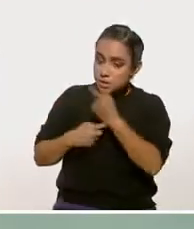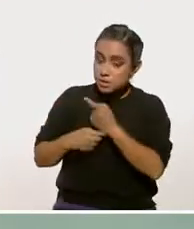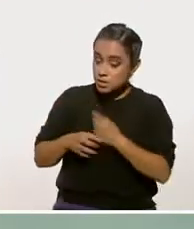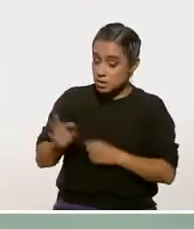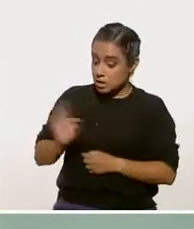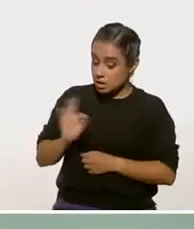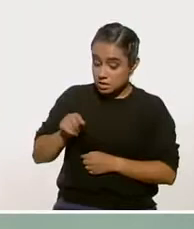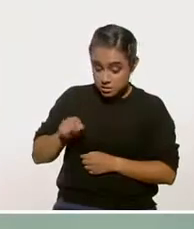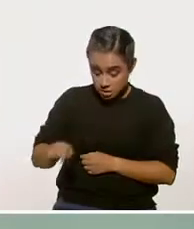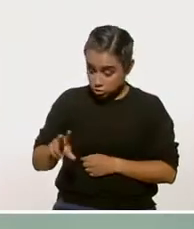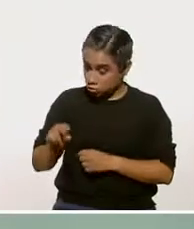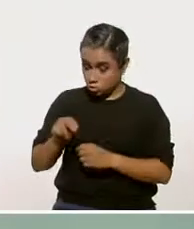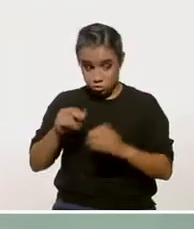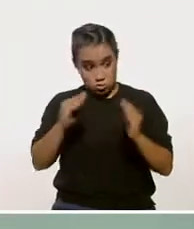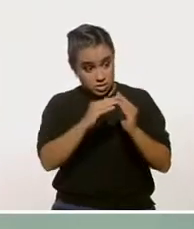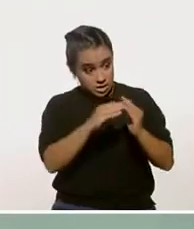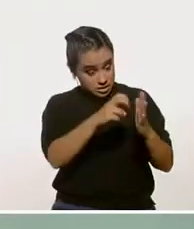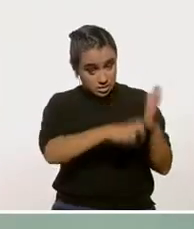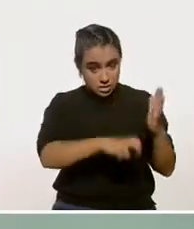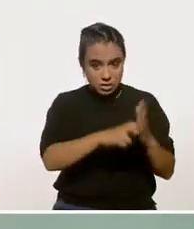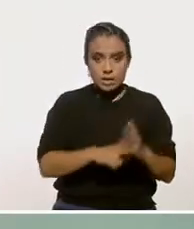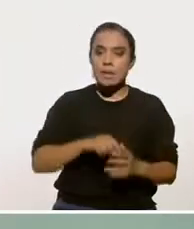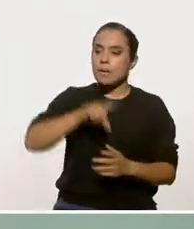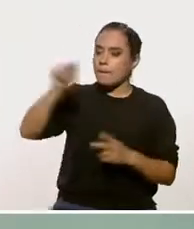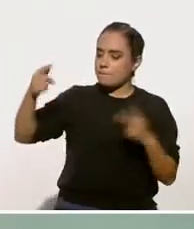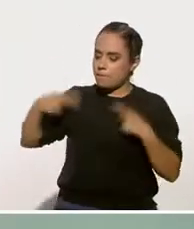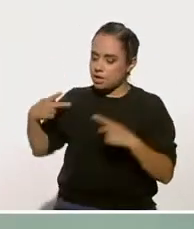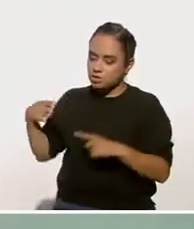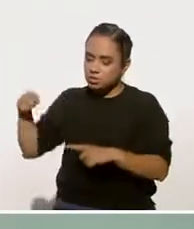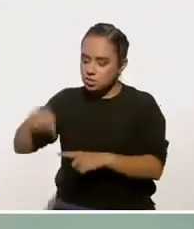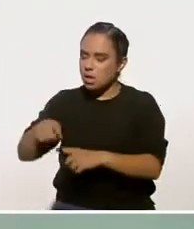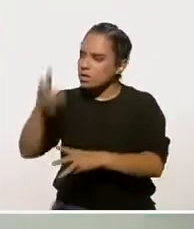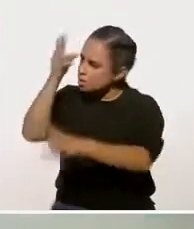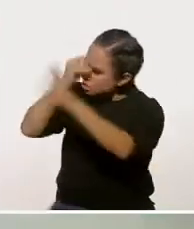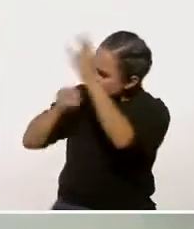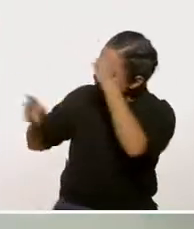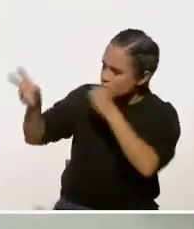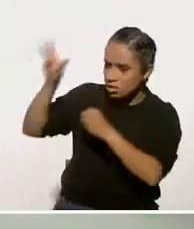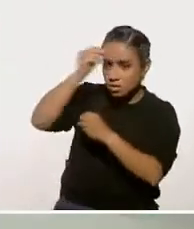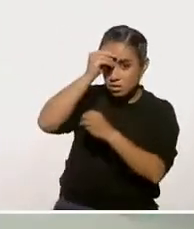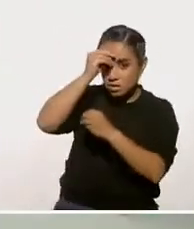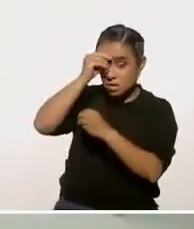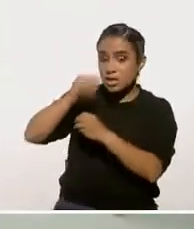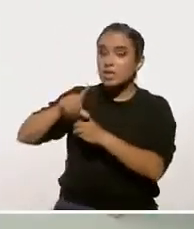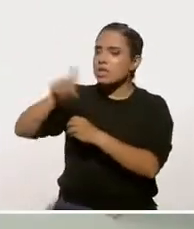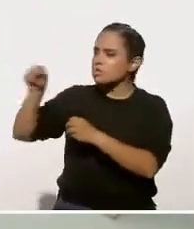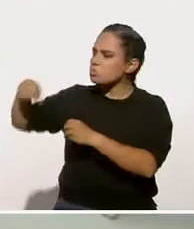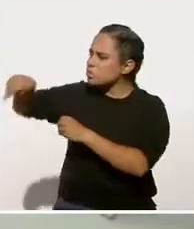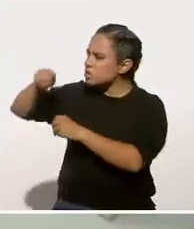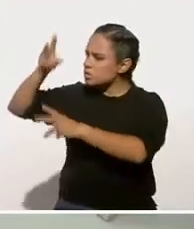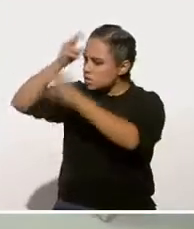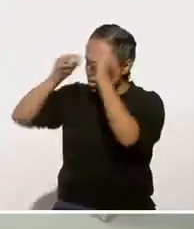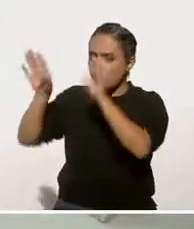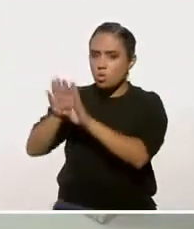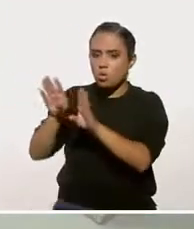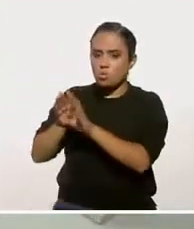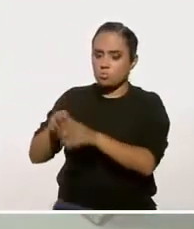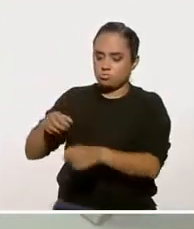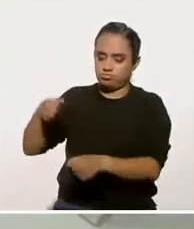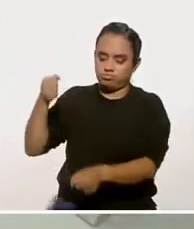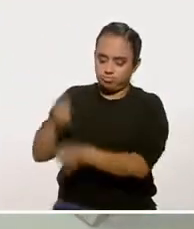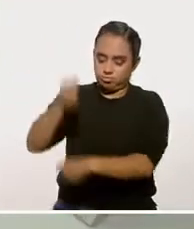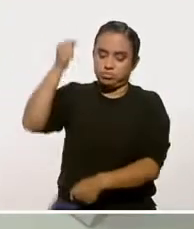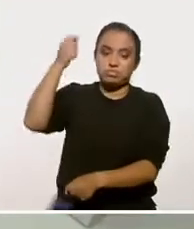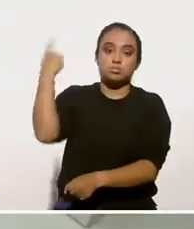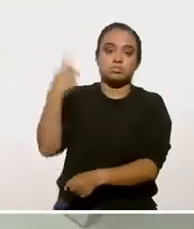tú no los educas en tu casa, la sociedad los va a educar. Y la forma como lo educa la sociedad es a golpes. Y esos golpes pueden ser emocionales